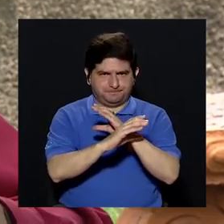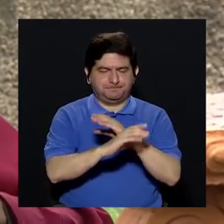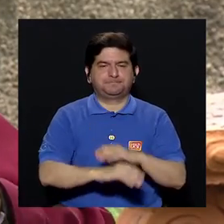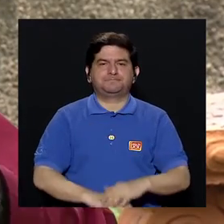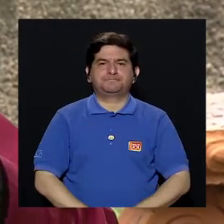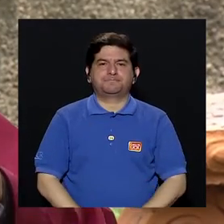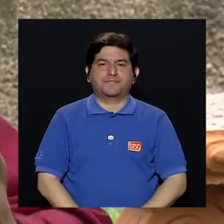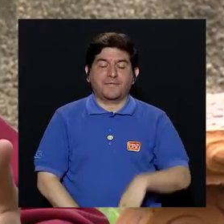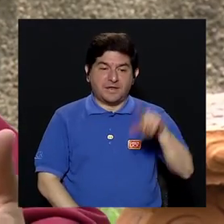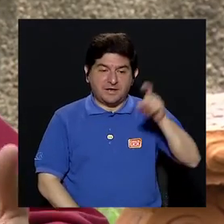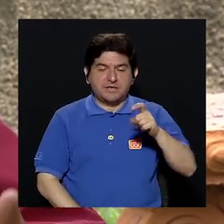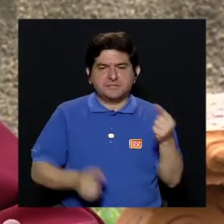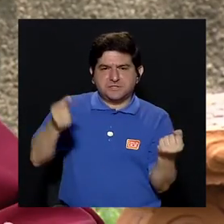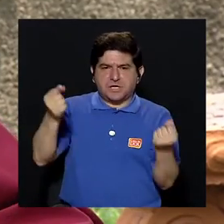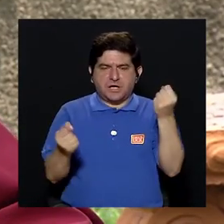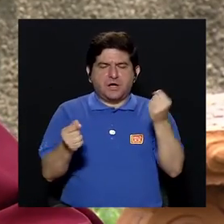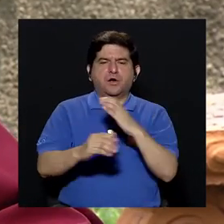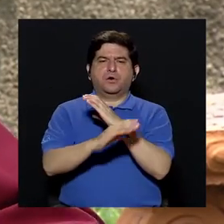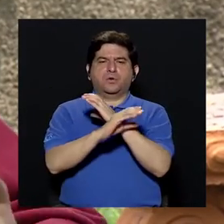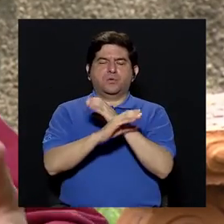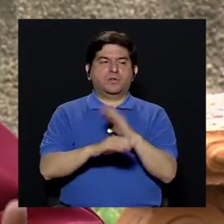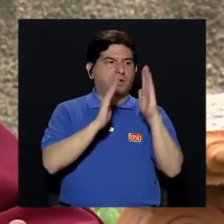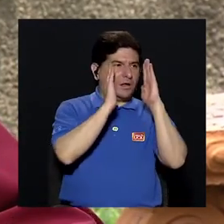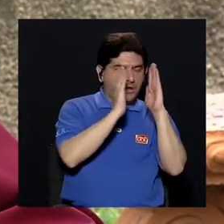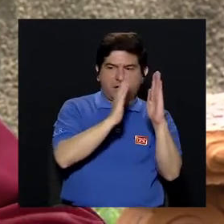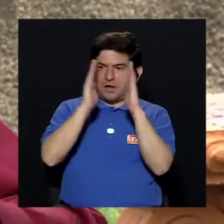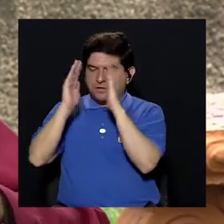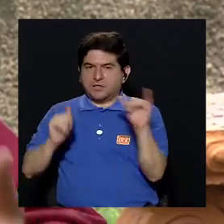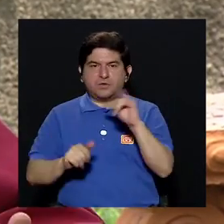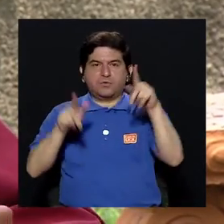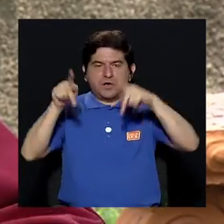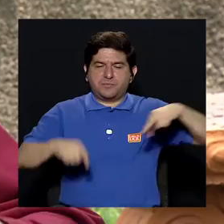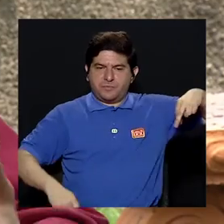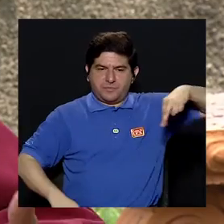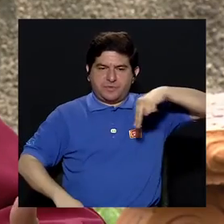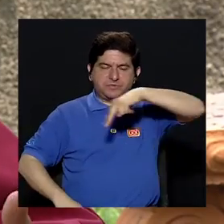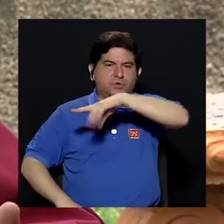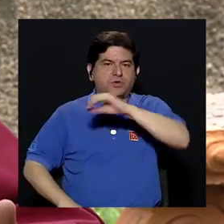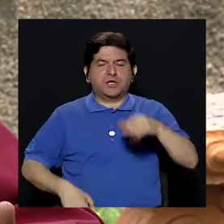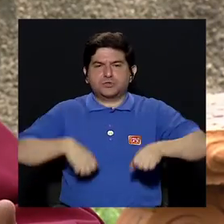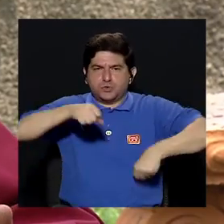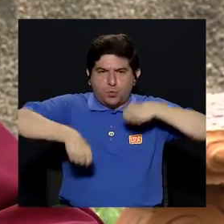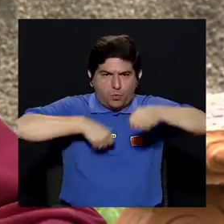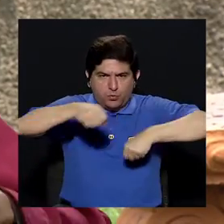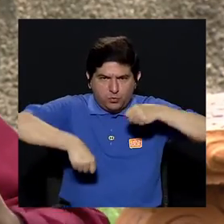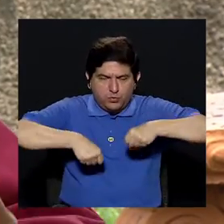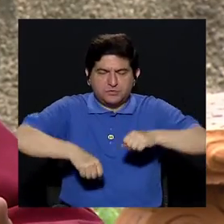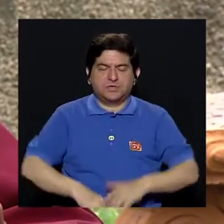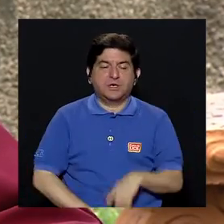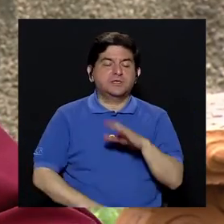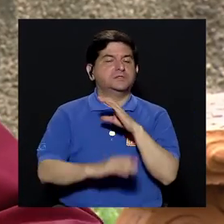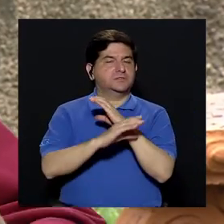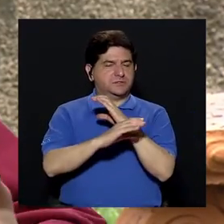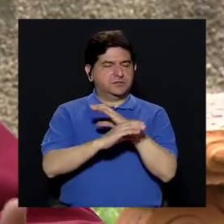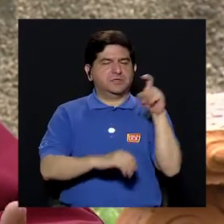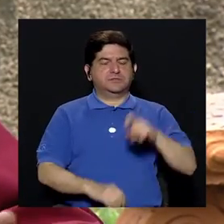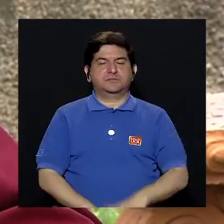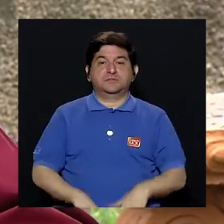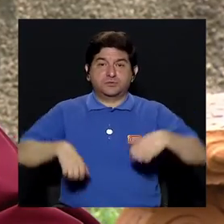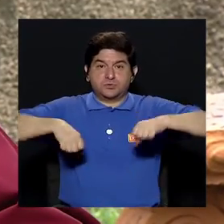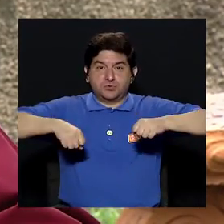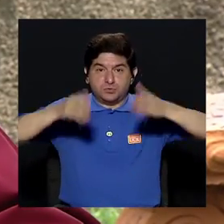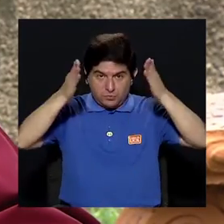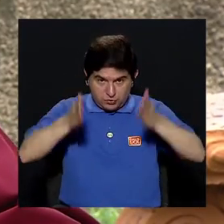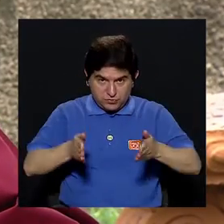que manejar con mucho cuidado, hay que estar muy atento, igual los peatones o los ciclistas que están en carretera, que sean muy cuidadosos,